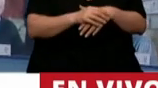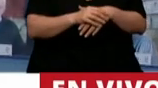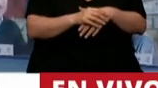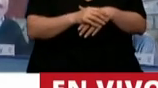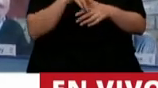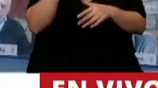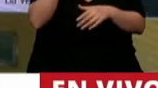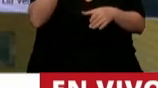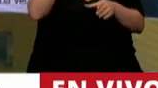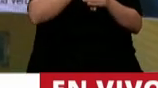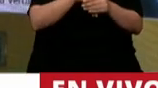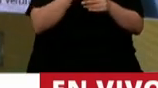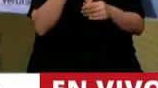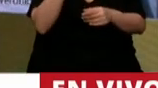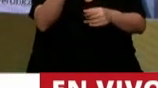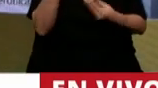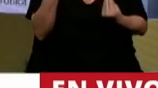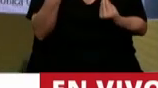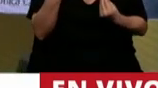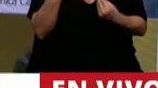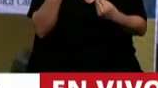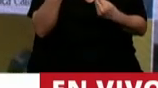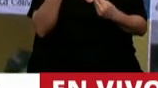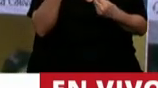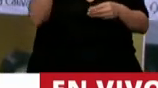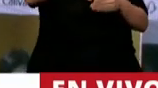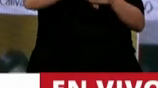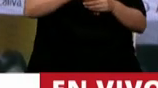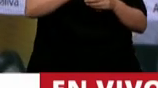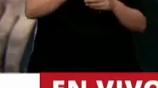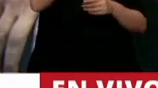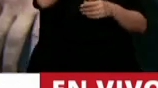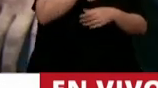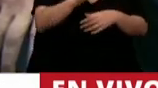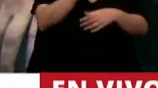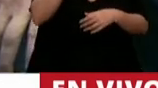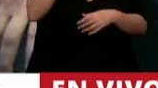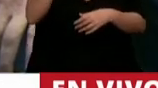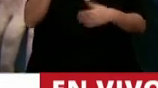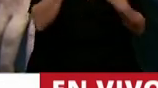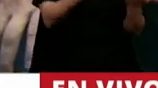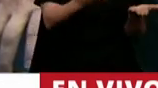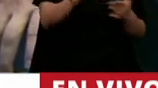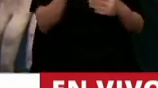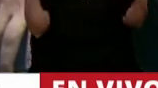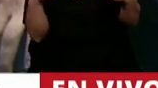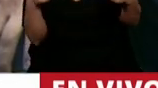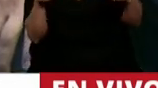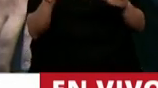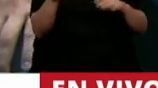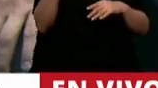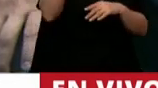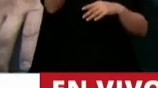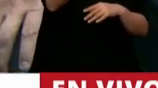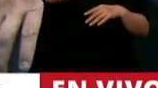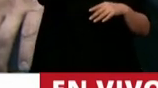Votá. El sentido Positivo. De su voto, diputado Nicolás Rodríguez Saá. ¿A favor o en contra? Para que usted